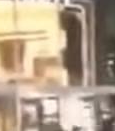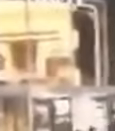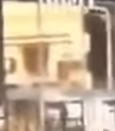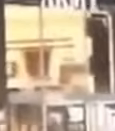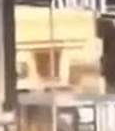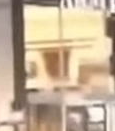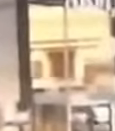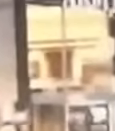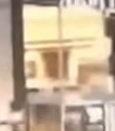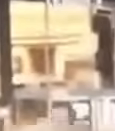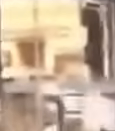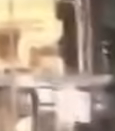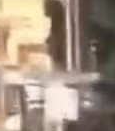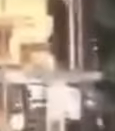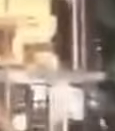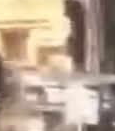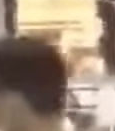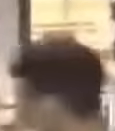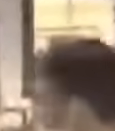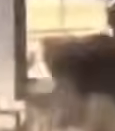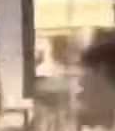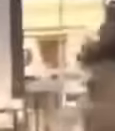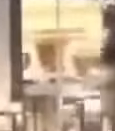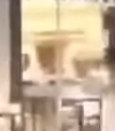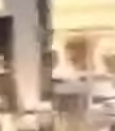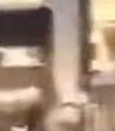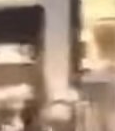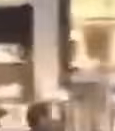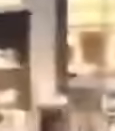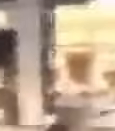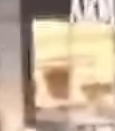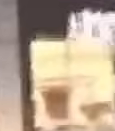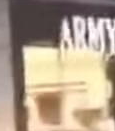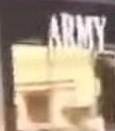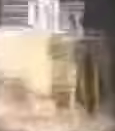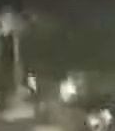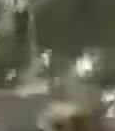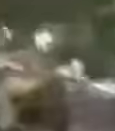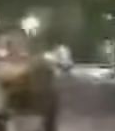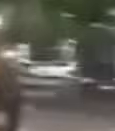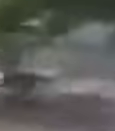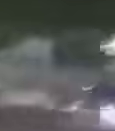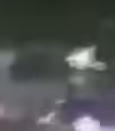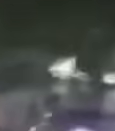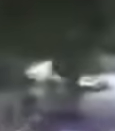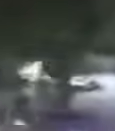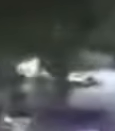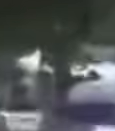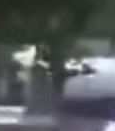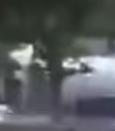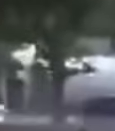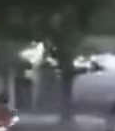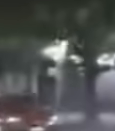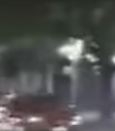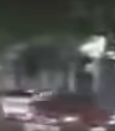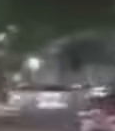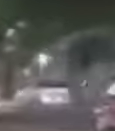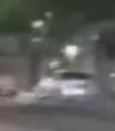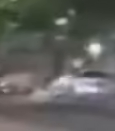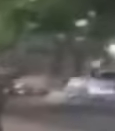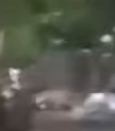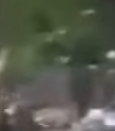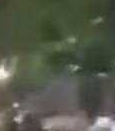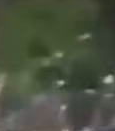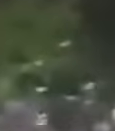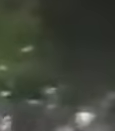gente almorzándose la cena, ¿no? Cuando terminó la elección de 2021, Juntos por el Cambio se creía ganador y terminó